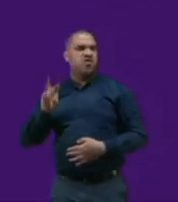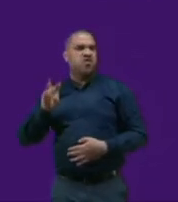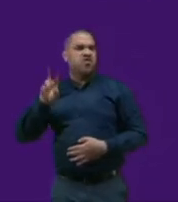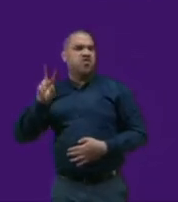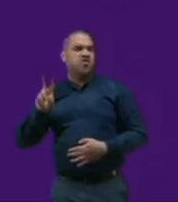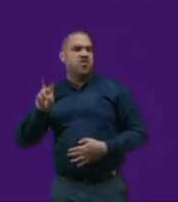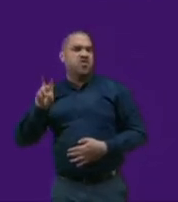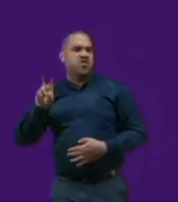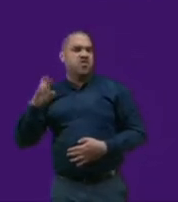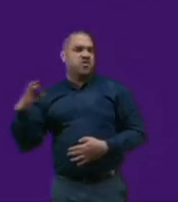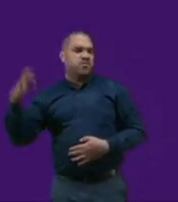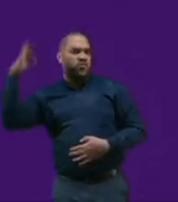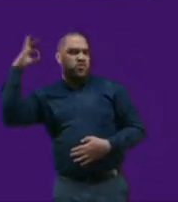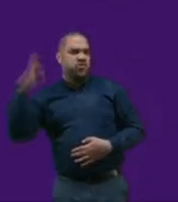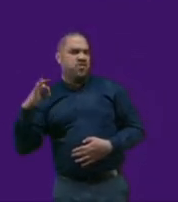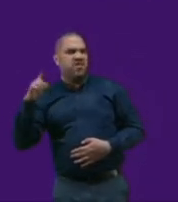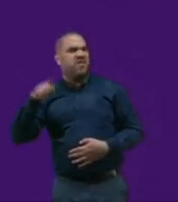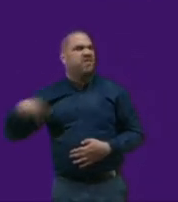y no entregan su máximo.